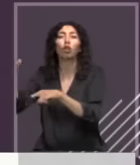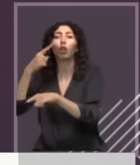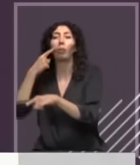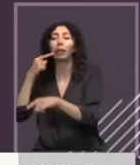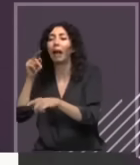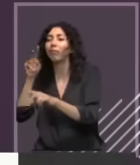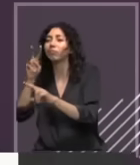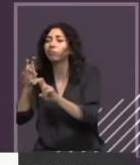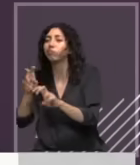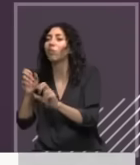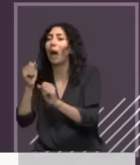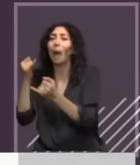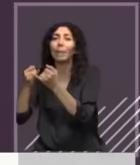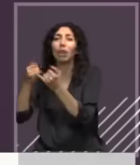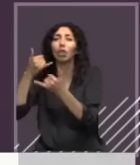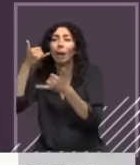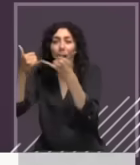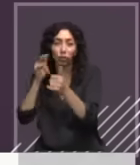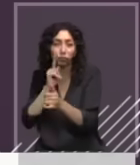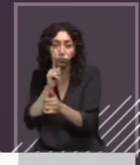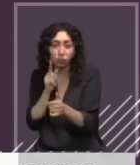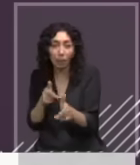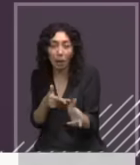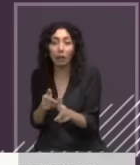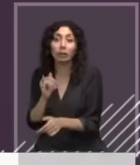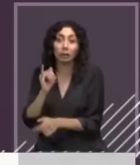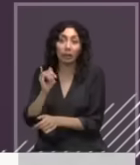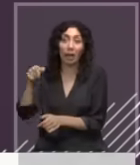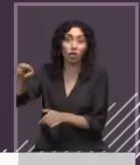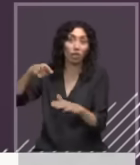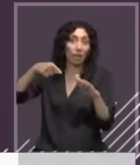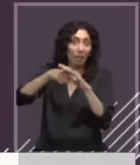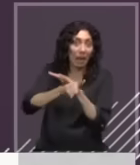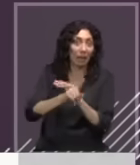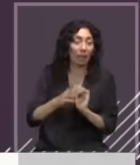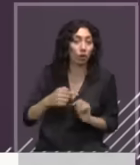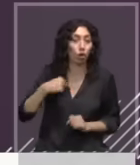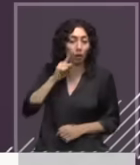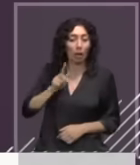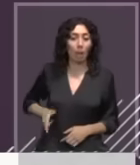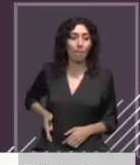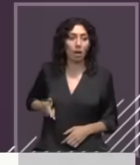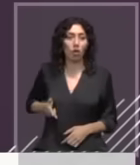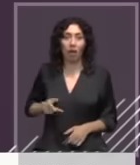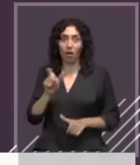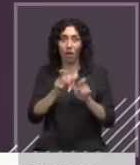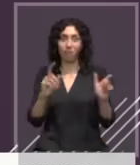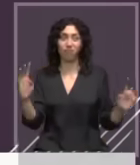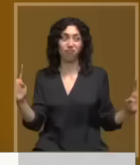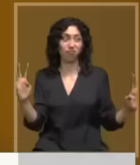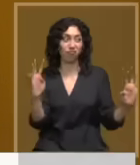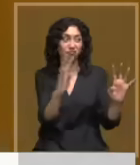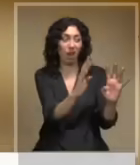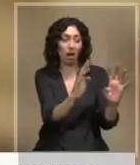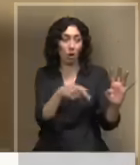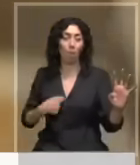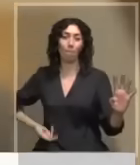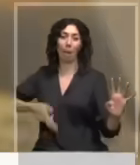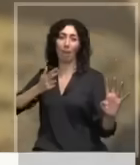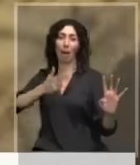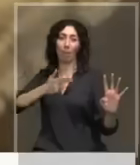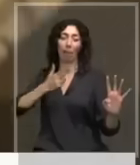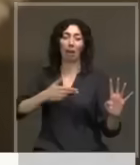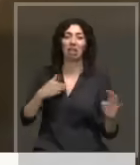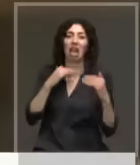amigo, a ver si tiene. Sí, po, se van a querer meter. Van para la esquina, yo teniendo una pistola los voy a pescar a balazo, no estoy ni ahí.